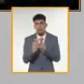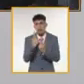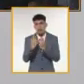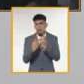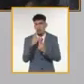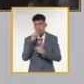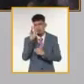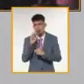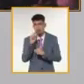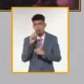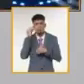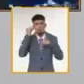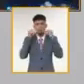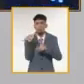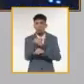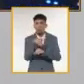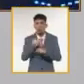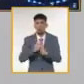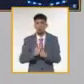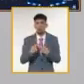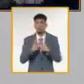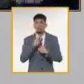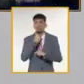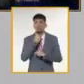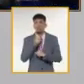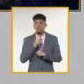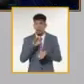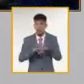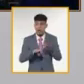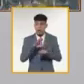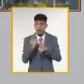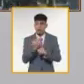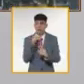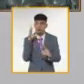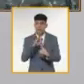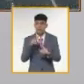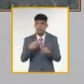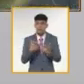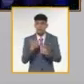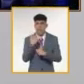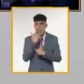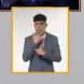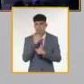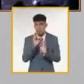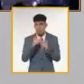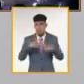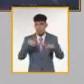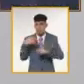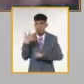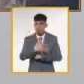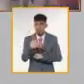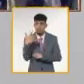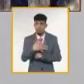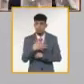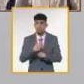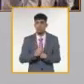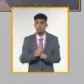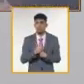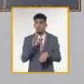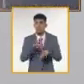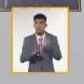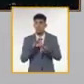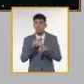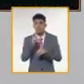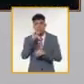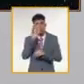serían criticables, y que hay veces que cuando se las criticamos en realidad estamos reproduciendo una postura a veces elitista, a veces de